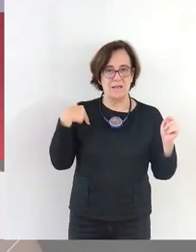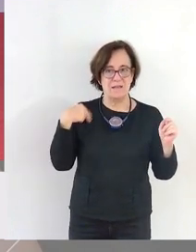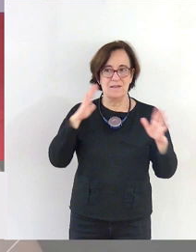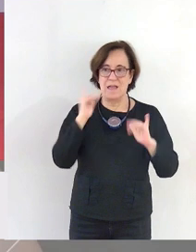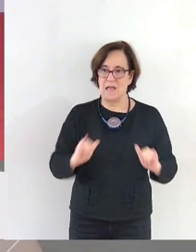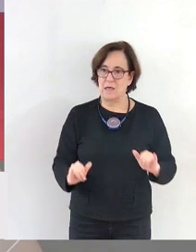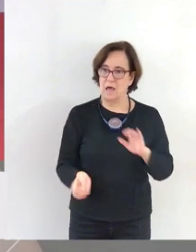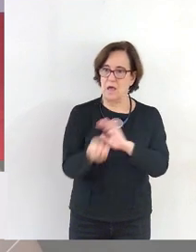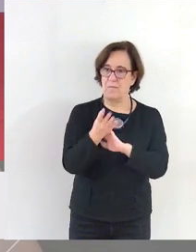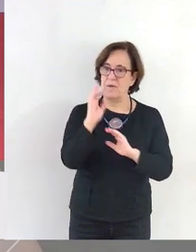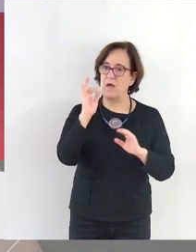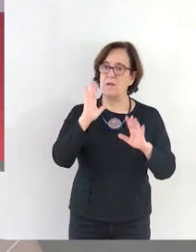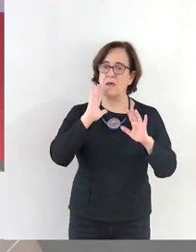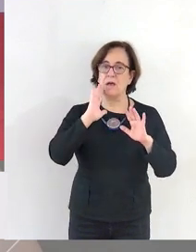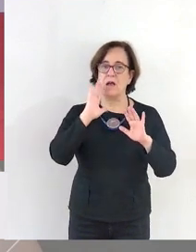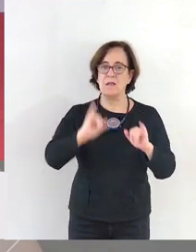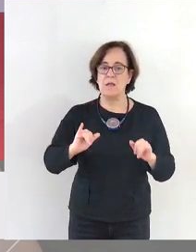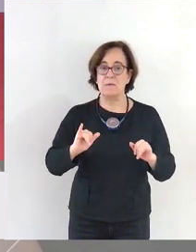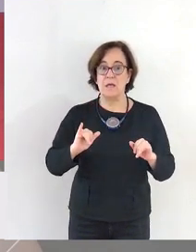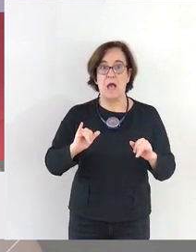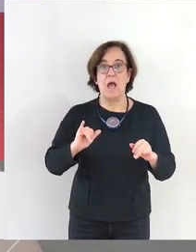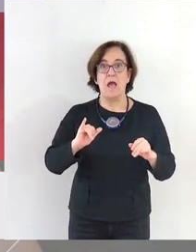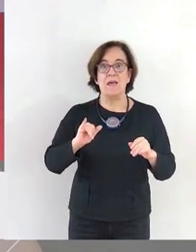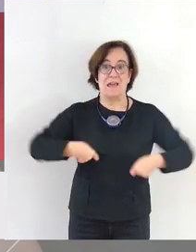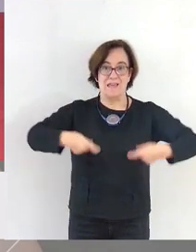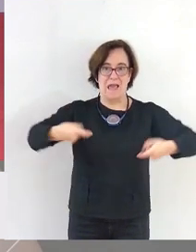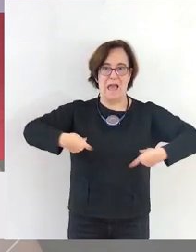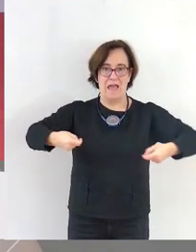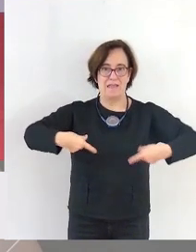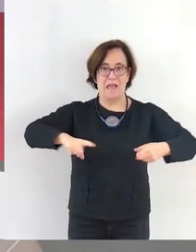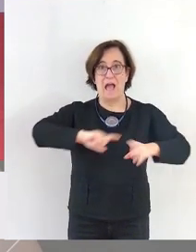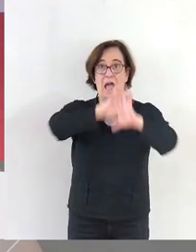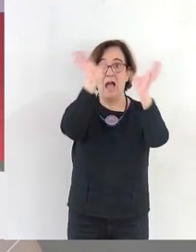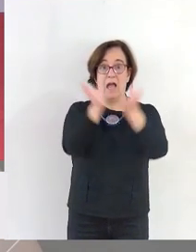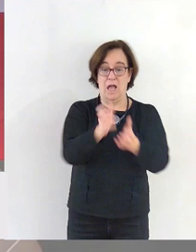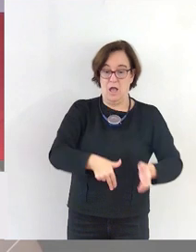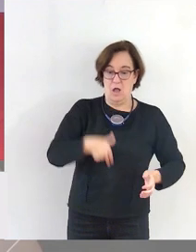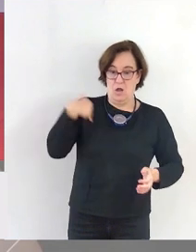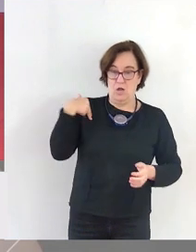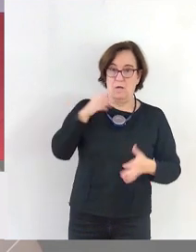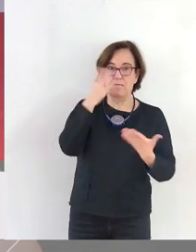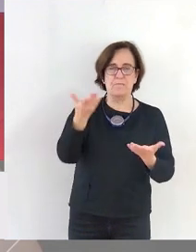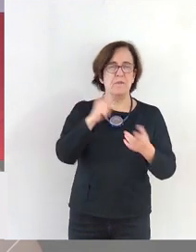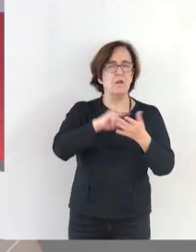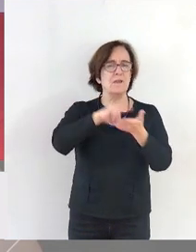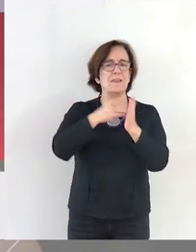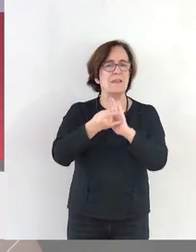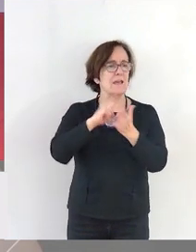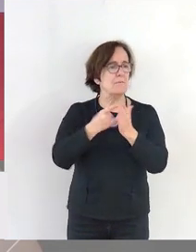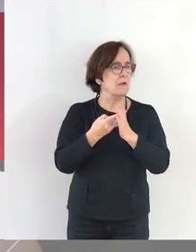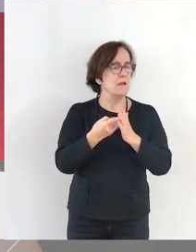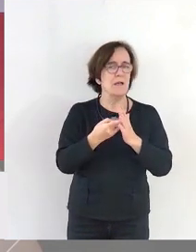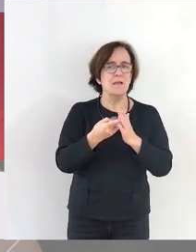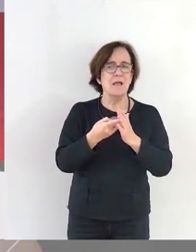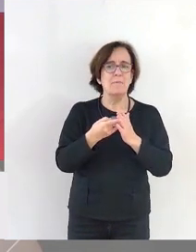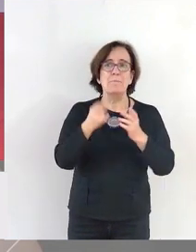que se produce o de la energía que se consume globalmente pero que debíamos empezar a utilizar un sistema de renta